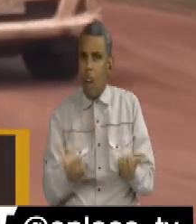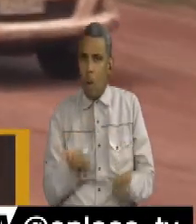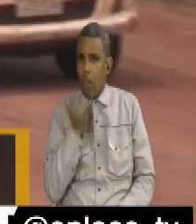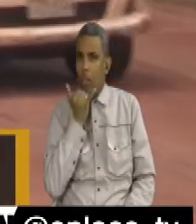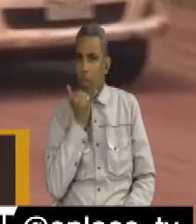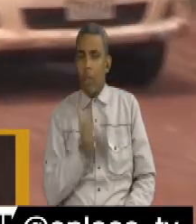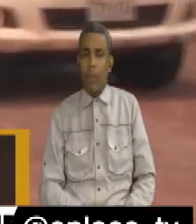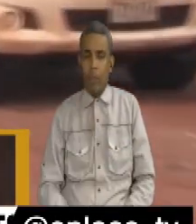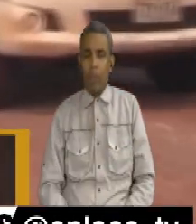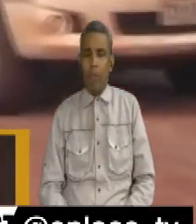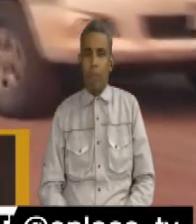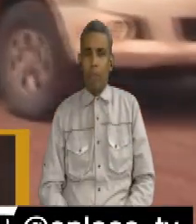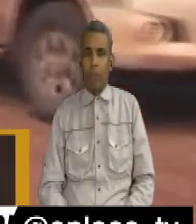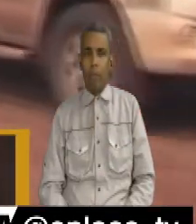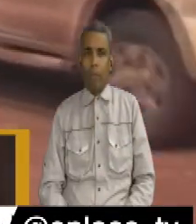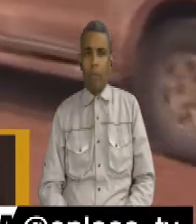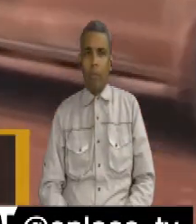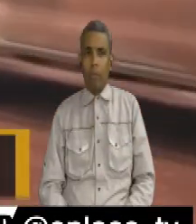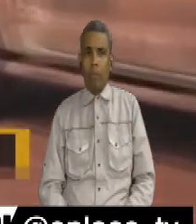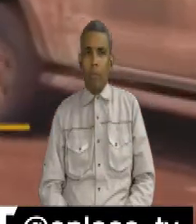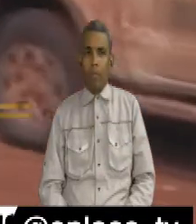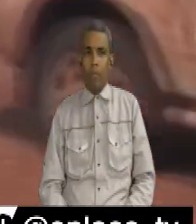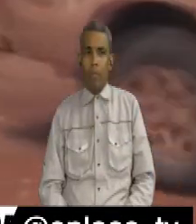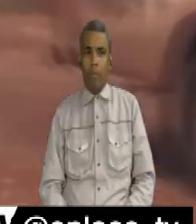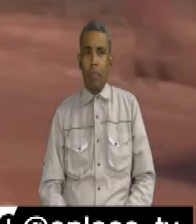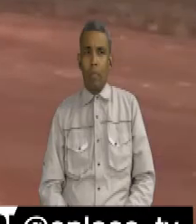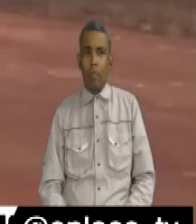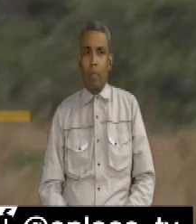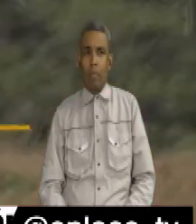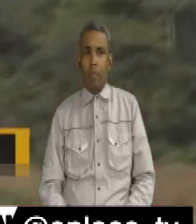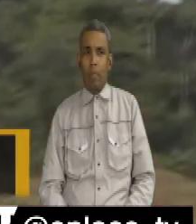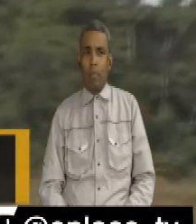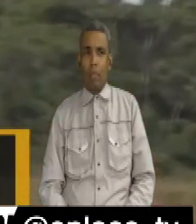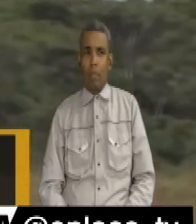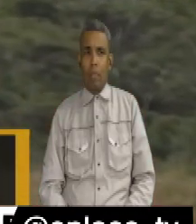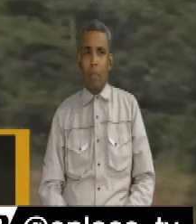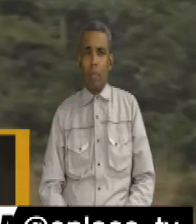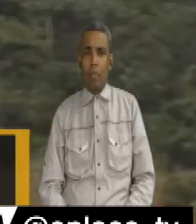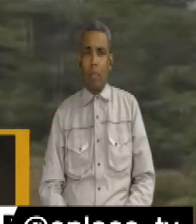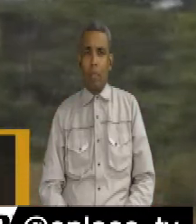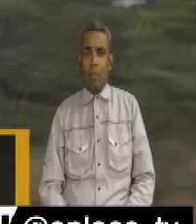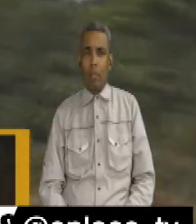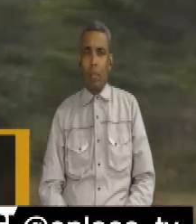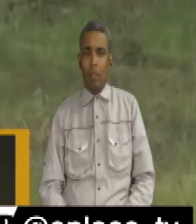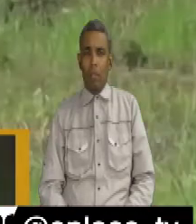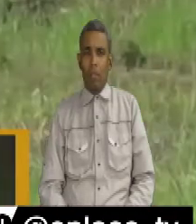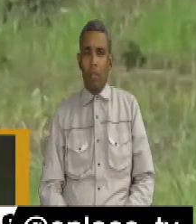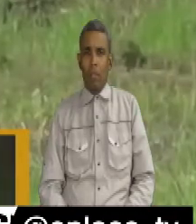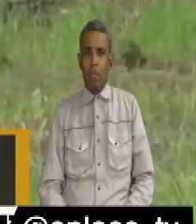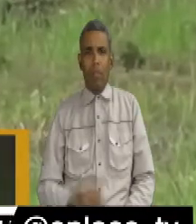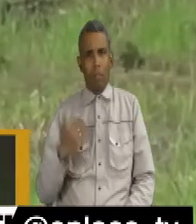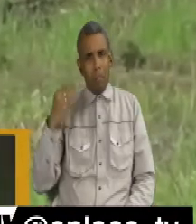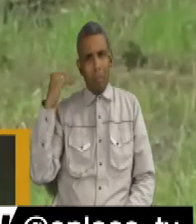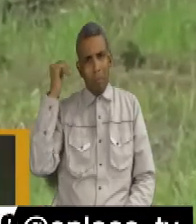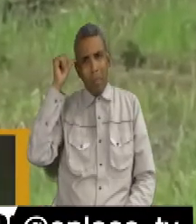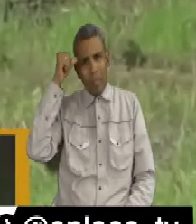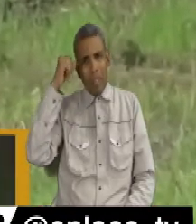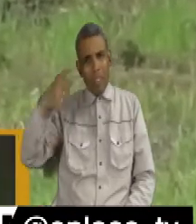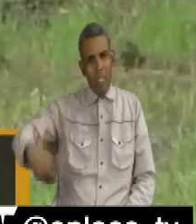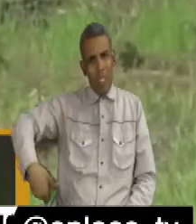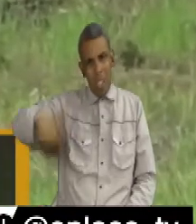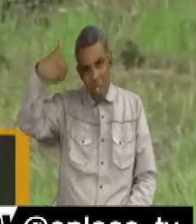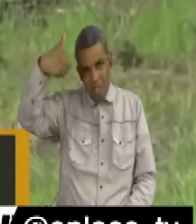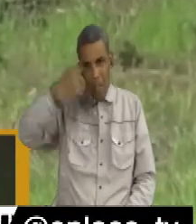entre el gobierno nacional y las FARC y la posibilidad de posponer la entrega de armas, según dijo alias Timochenko, Enlace Noticias consultó al defensor de